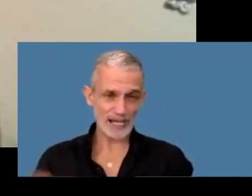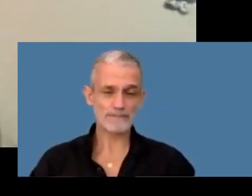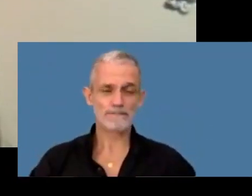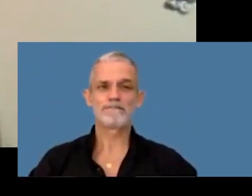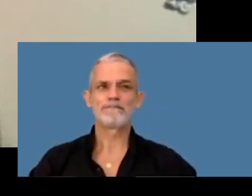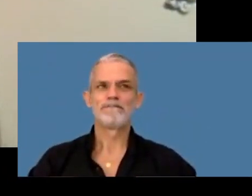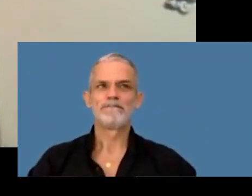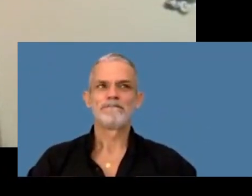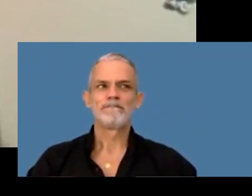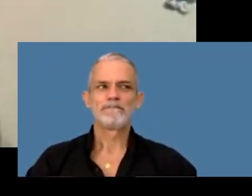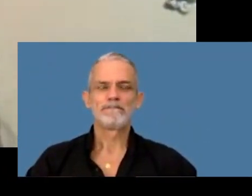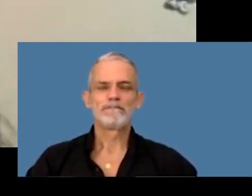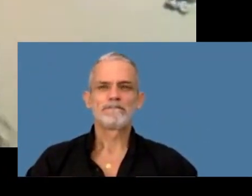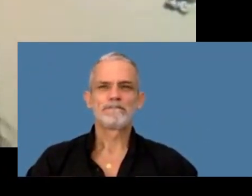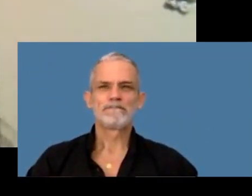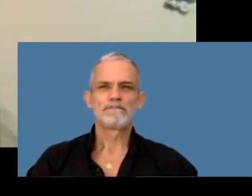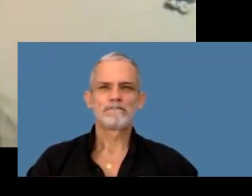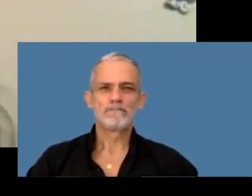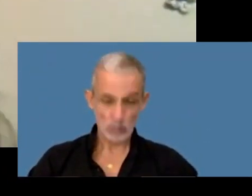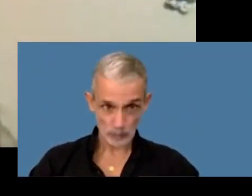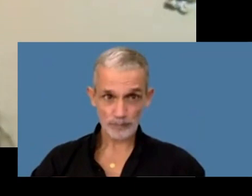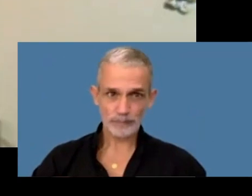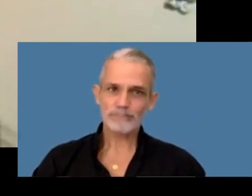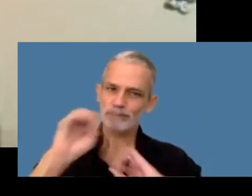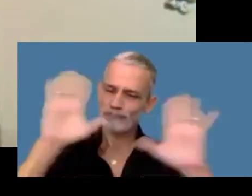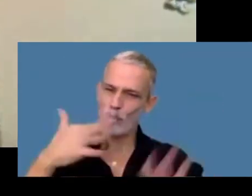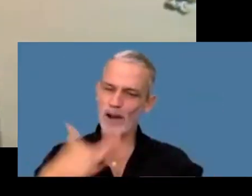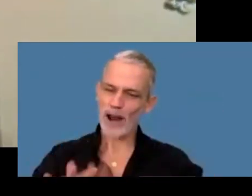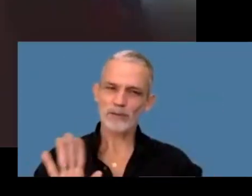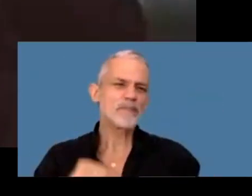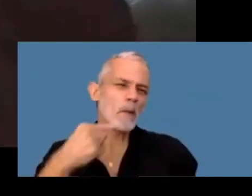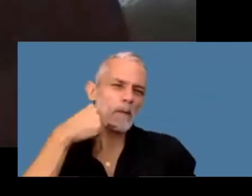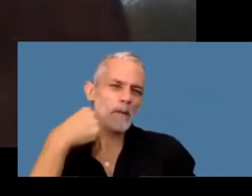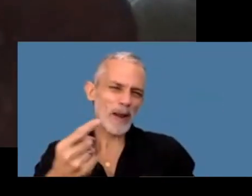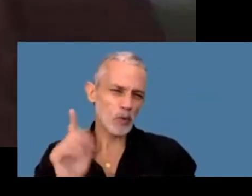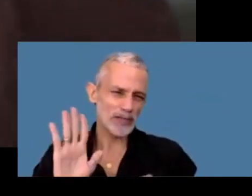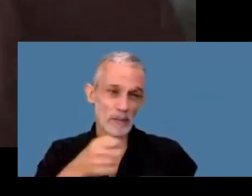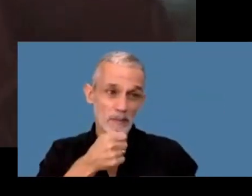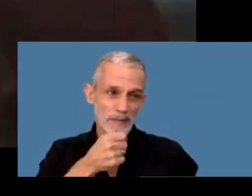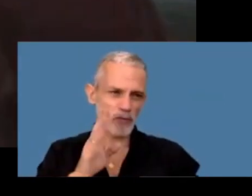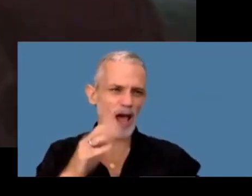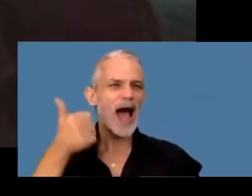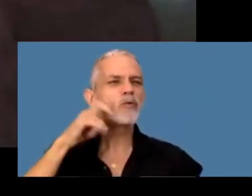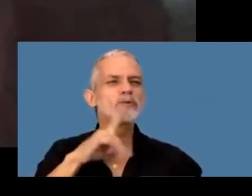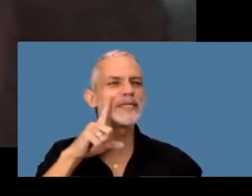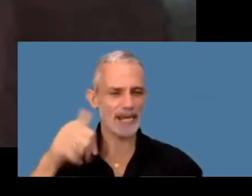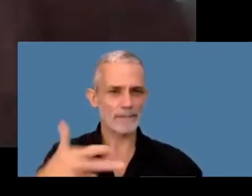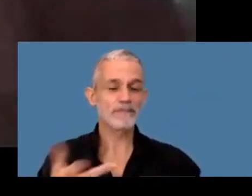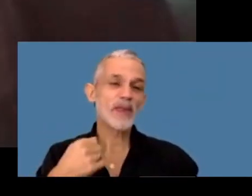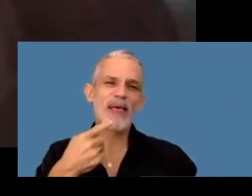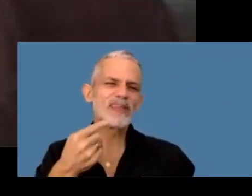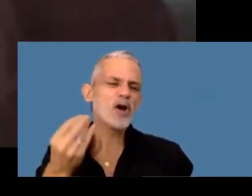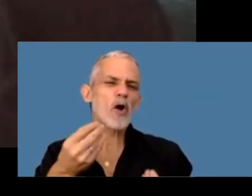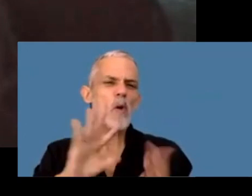informe, nos preguntan qué profesionales lo pueden emitir. Bueno, ese informe lo pueden emitir los arquitectos claramente, y entiendo yo también